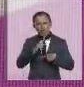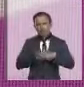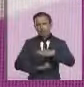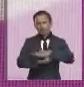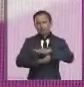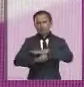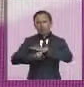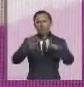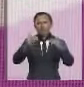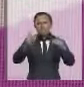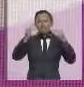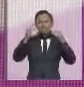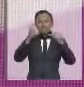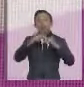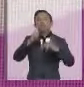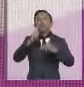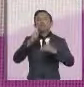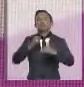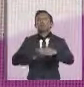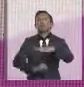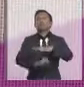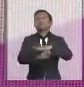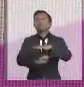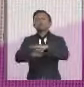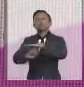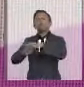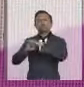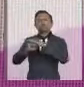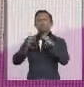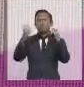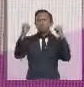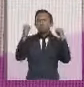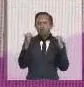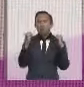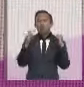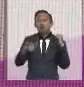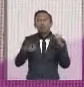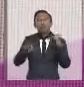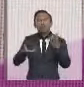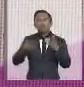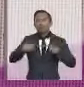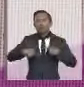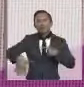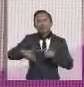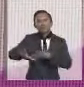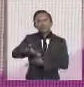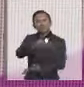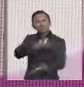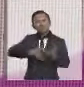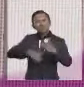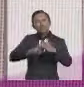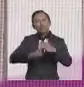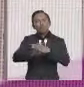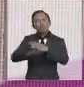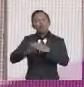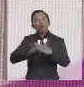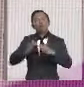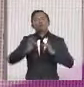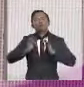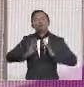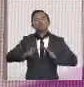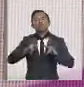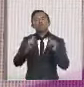poderosos y cuatro paredes de cohesión social que nos permitan vivir en armonía y con felicidad. Cuando la esperanza se